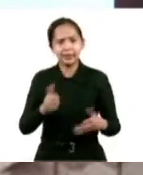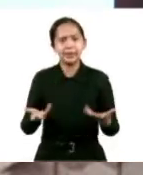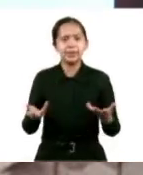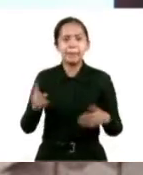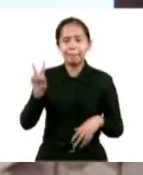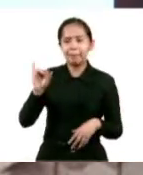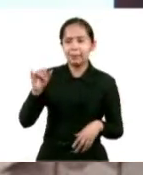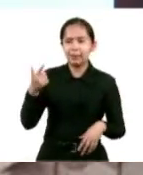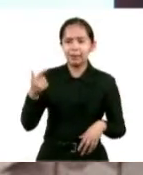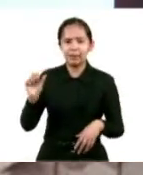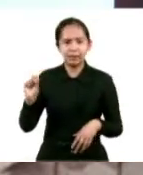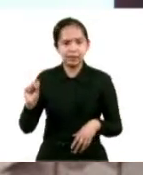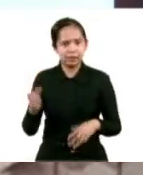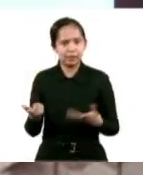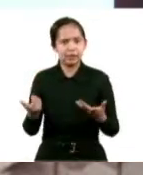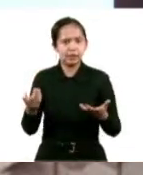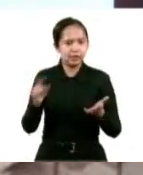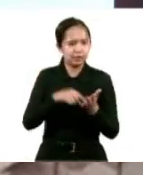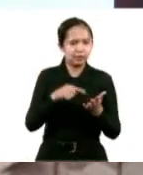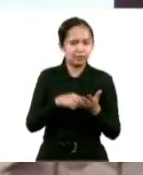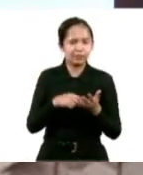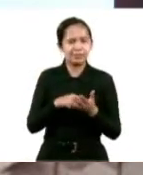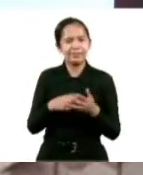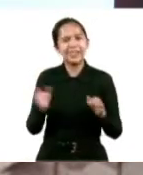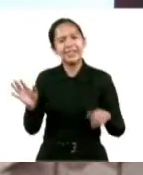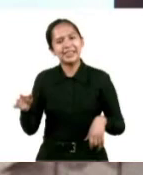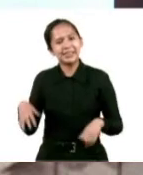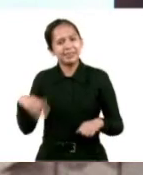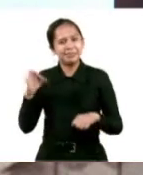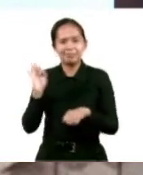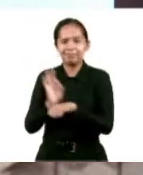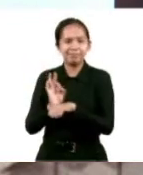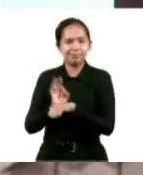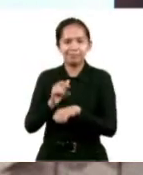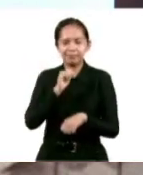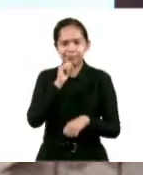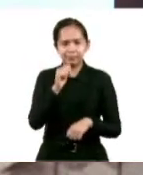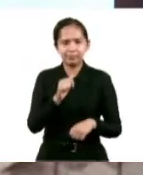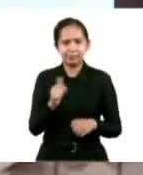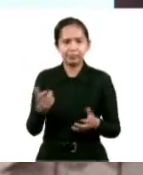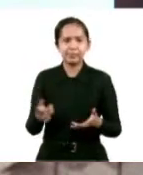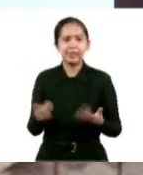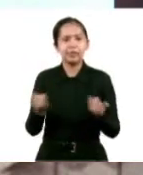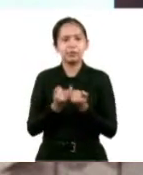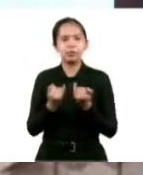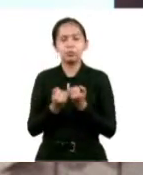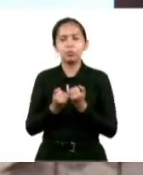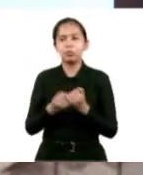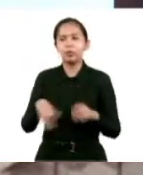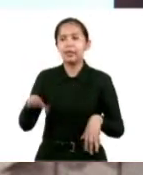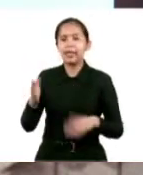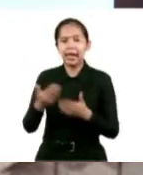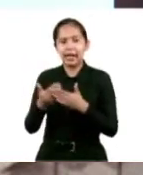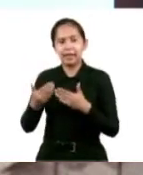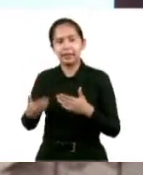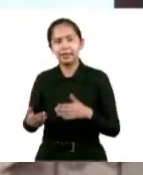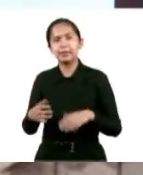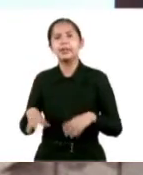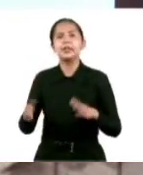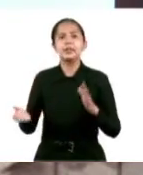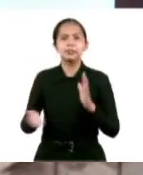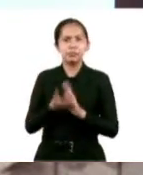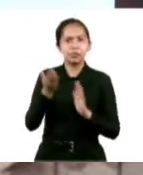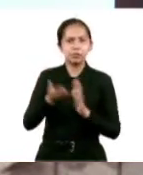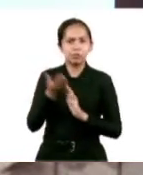y en el diseño del marco transversal que no cumplió con los estándares de diseño AASHTO aplicables.